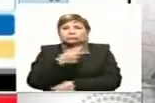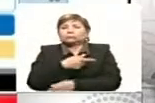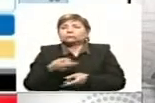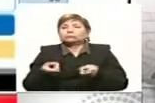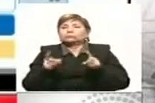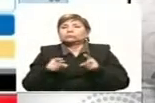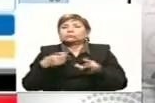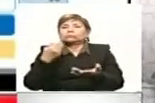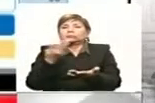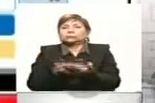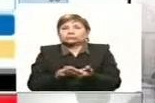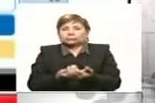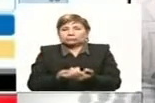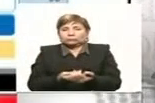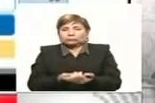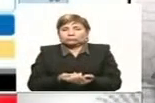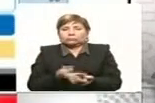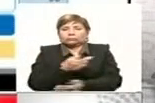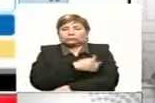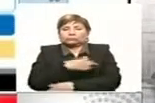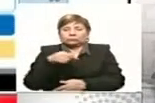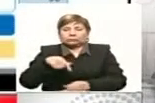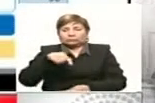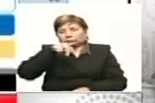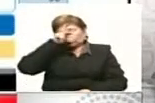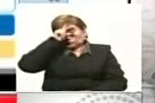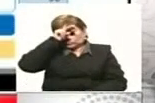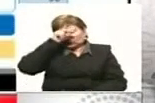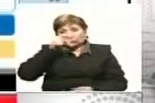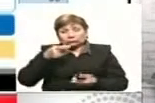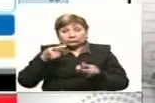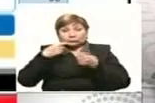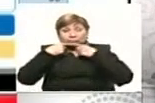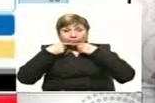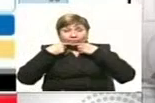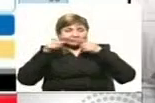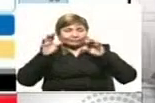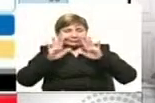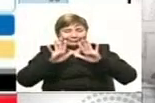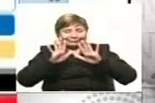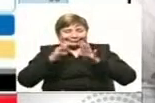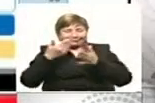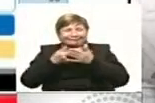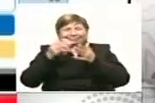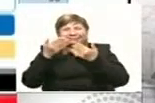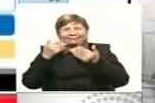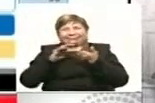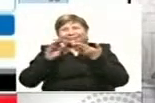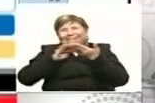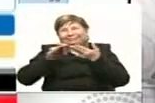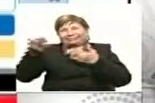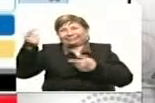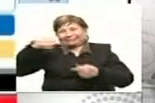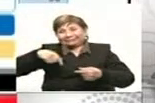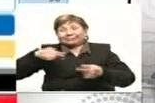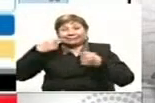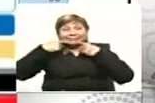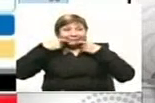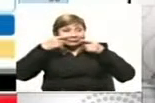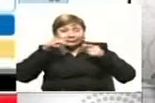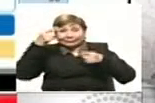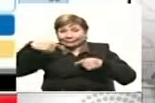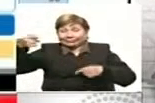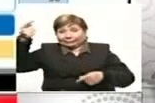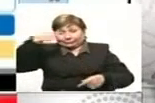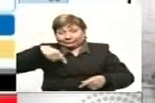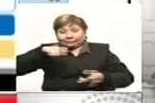cuando llegan estas vacunas al país, ¿no? O sea, antes de que llegue al país, cuando anuncian ya la llegada, que va a